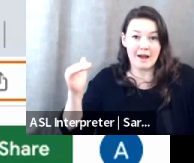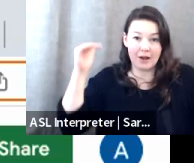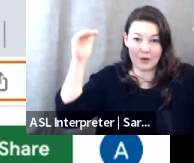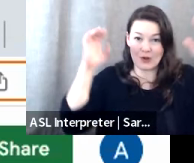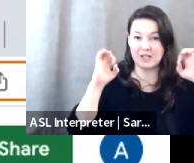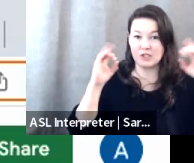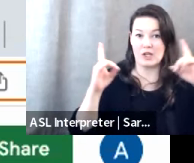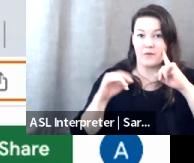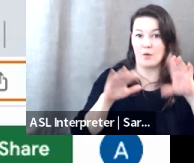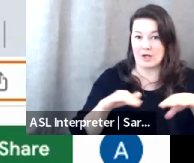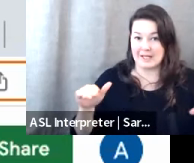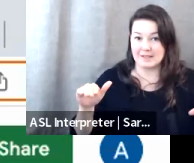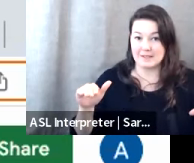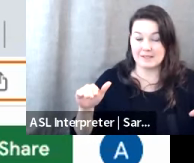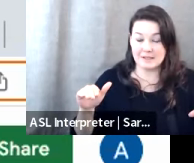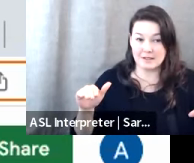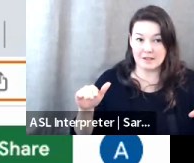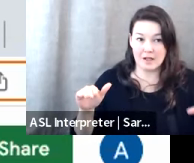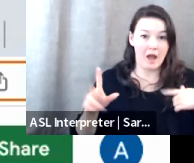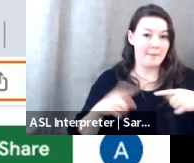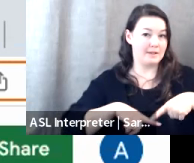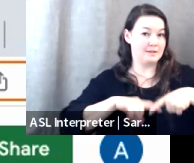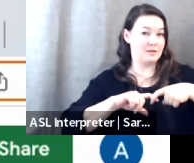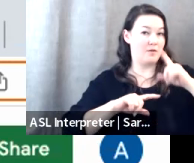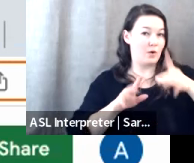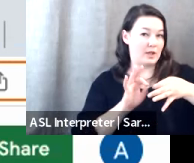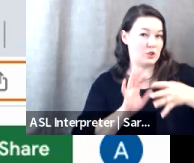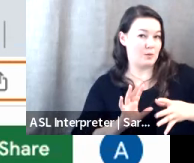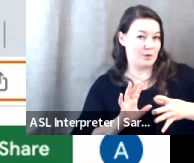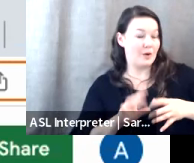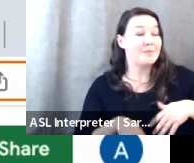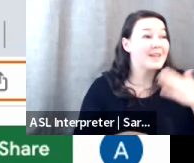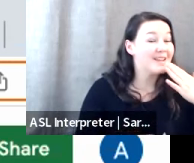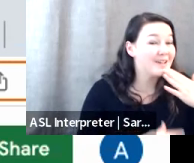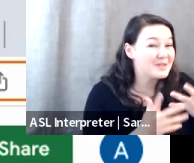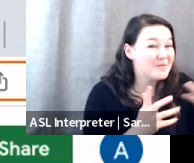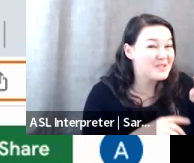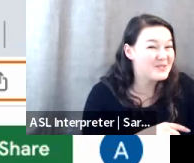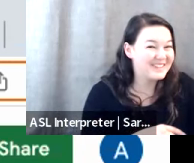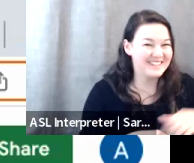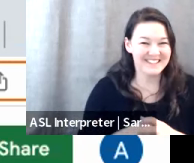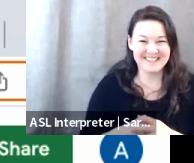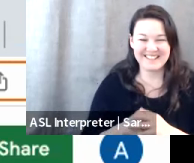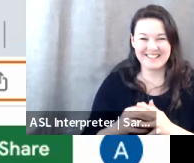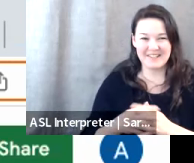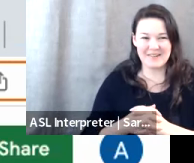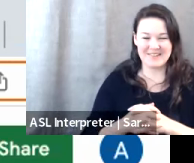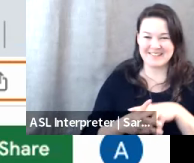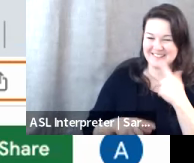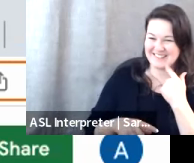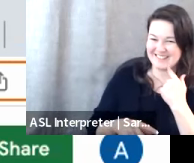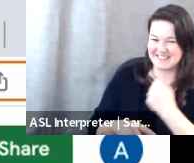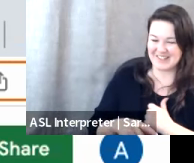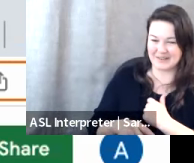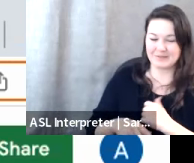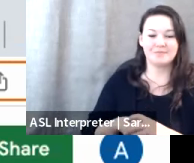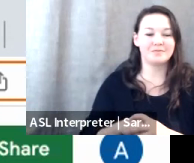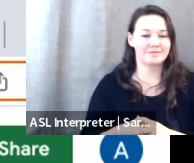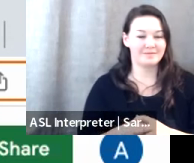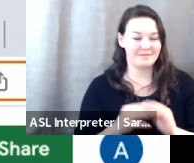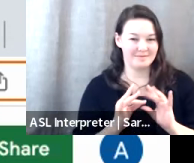We have people. So I'm going to stop for the interpreter. Thank you so much, Julie. Pathetic, sorry. No, entonces, lo que vamos a hacer es considerar